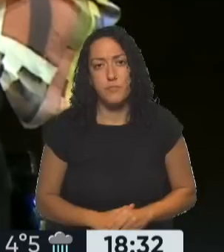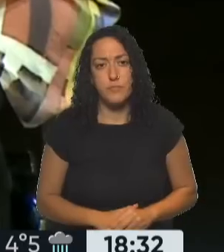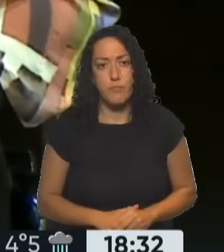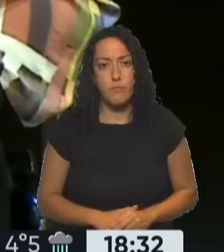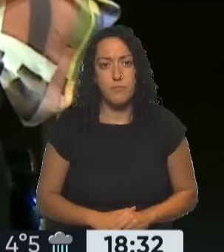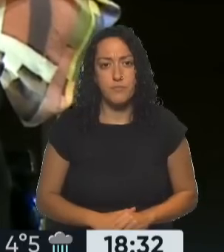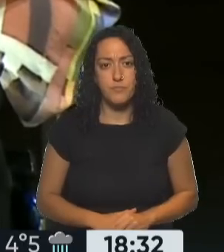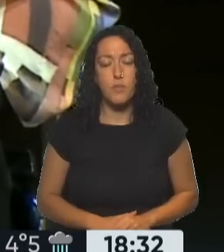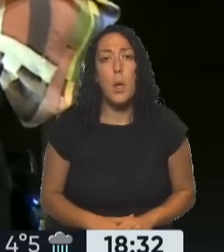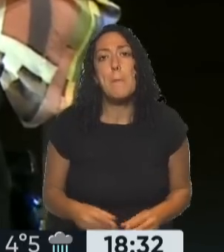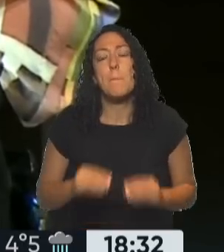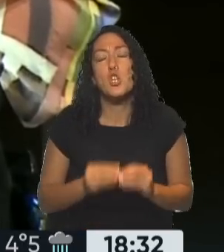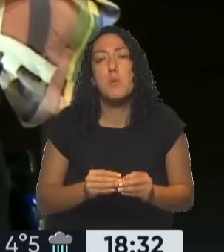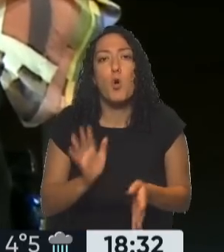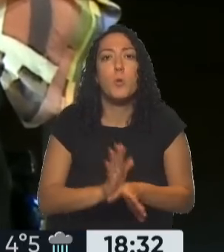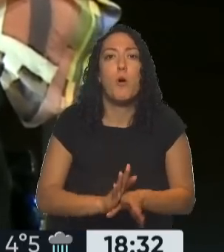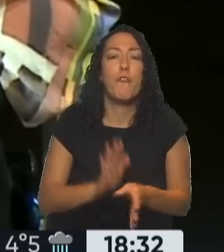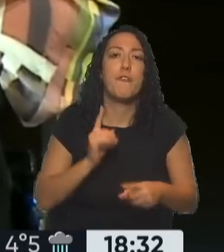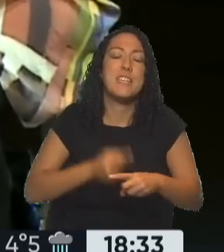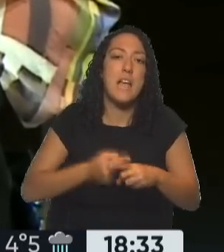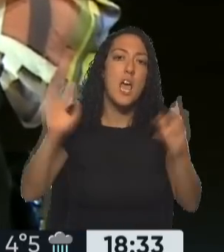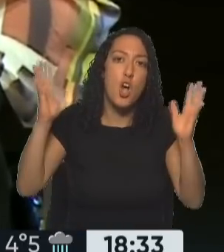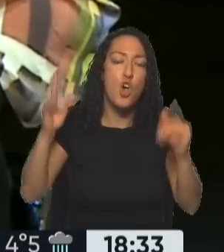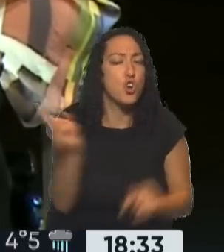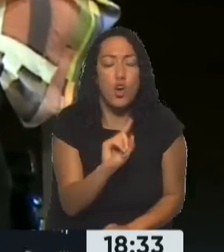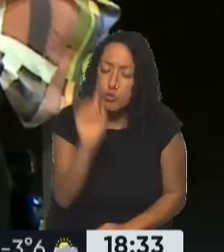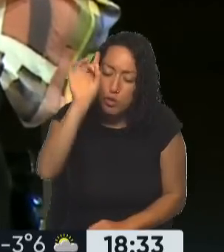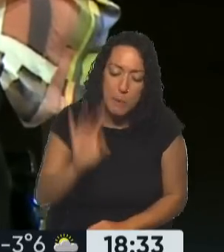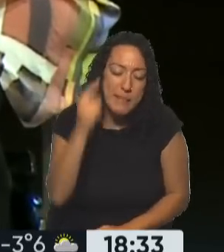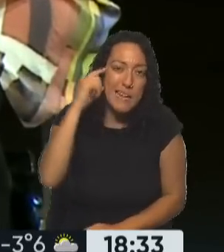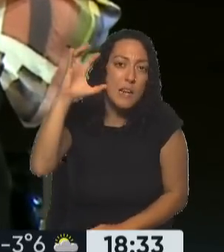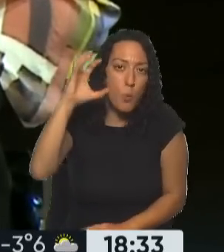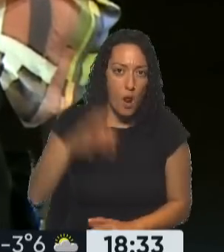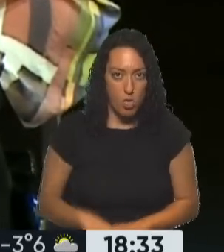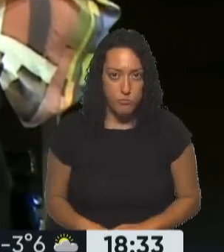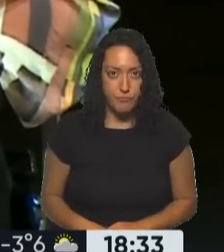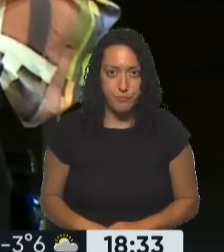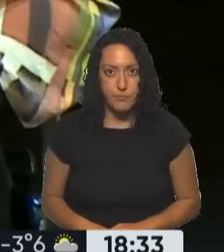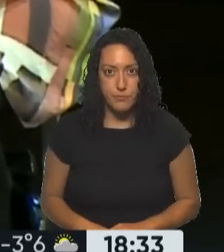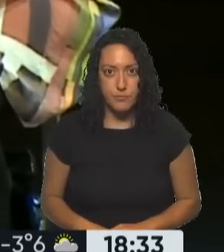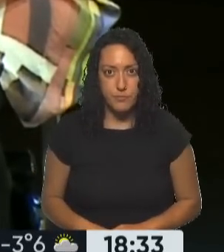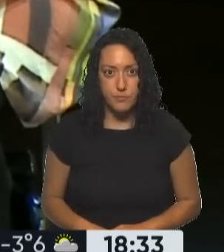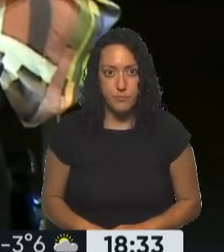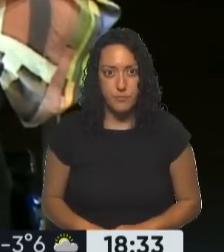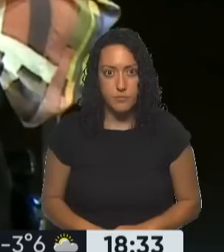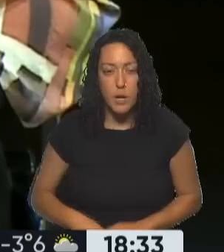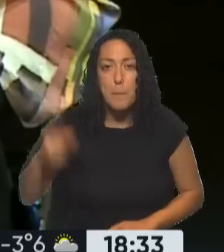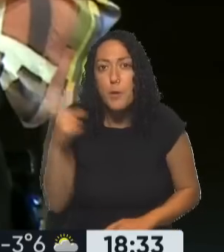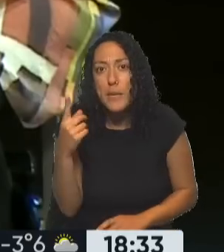No es motivo de celebración, es momento de recordar. Es momento de recordar,